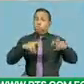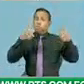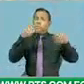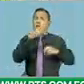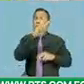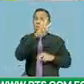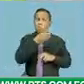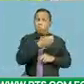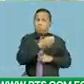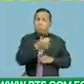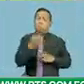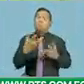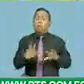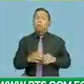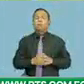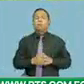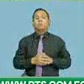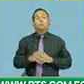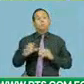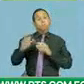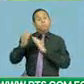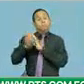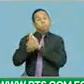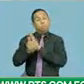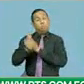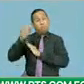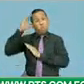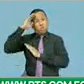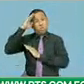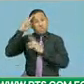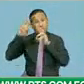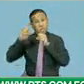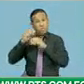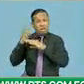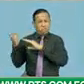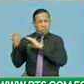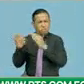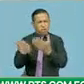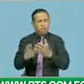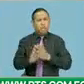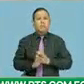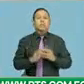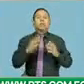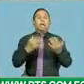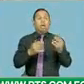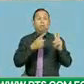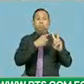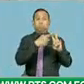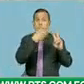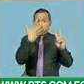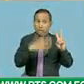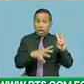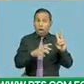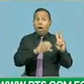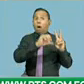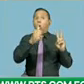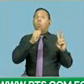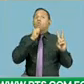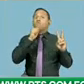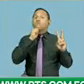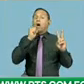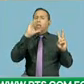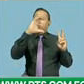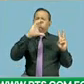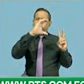Dirección de Muertes Violentas se encuentra tras la pista de un tercer involucrado en el enfrentamiento y